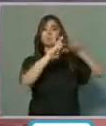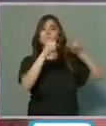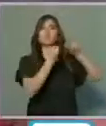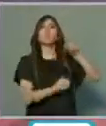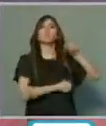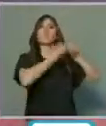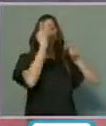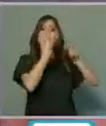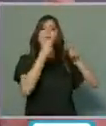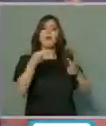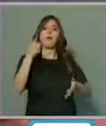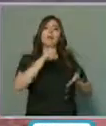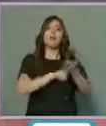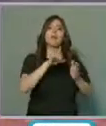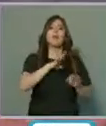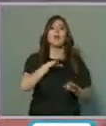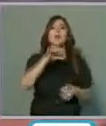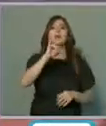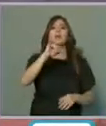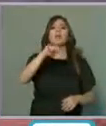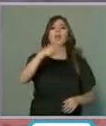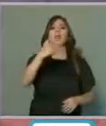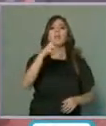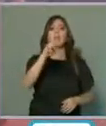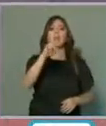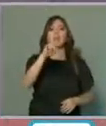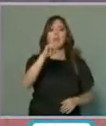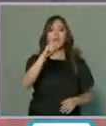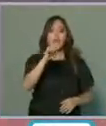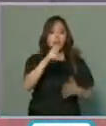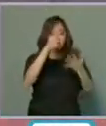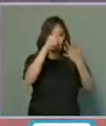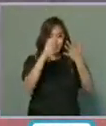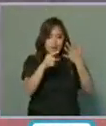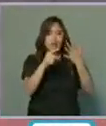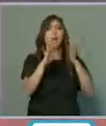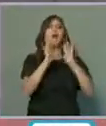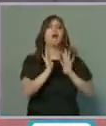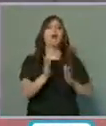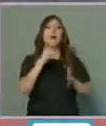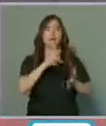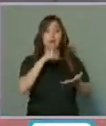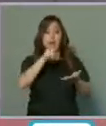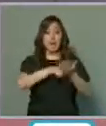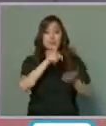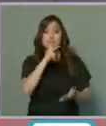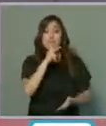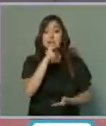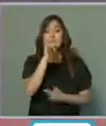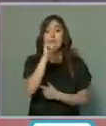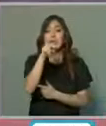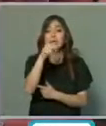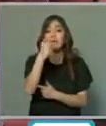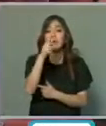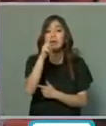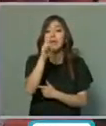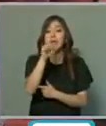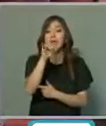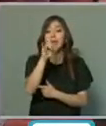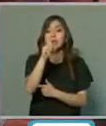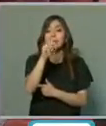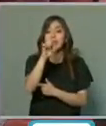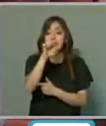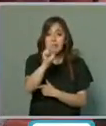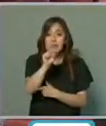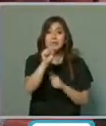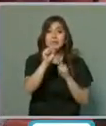contra ingredientes. Y ahí ya salimos de la duda. Ok. Cuando vemos ingredientes, recordemos que el ingrediente